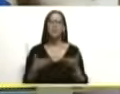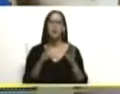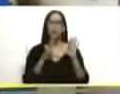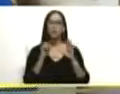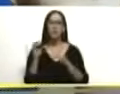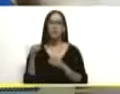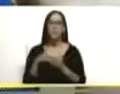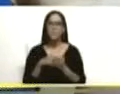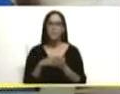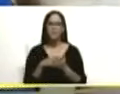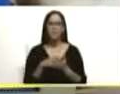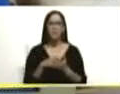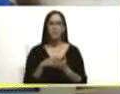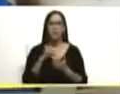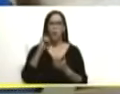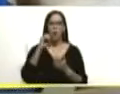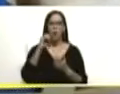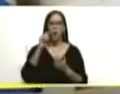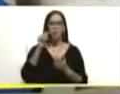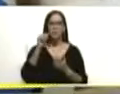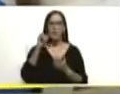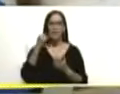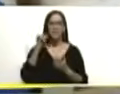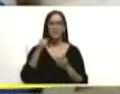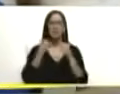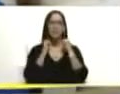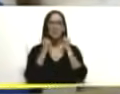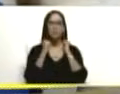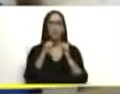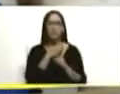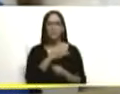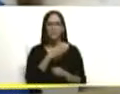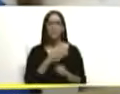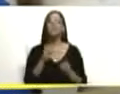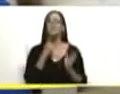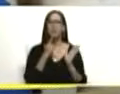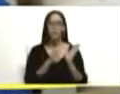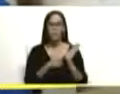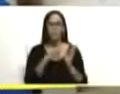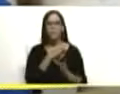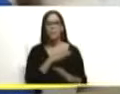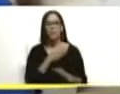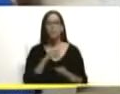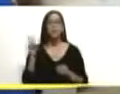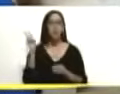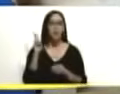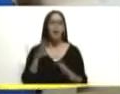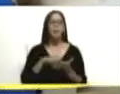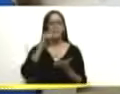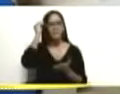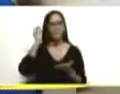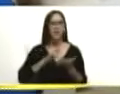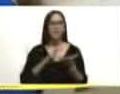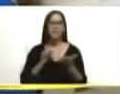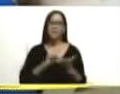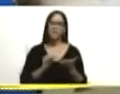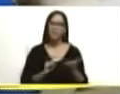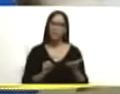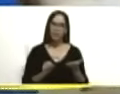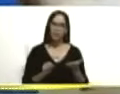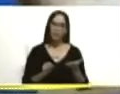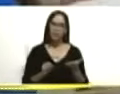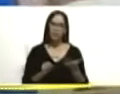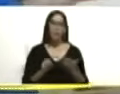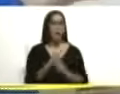Otaiza y puso a Aristóbulo al frente de esa misión, y se cumplió la misión, y los venezolanos aprendieron a leer y escribir. A la